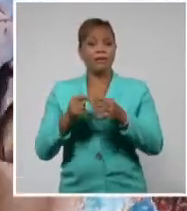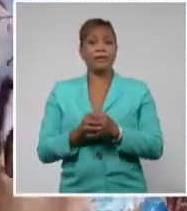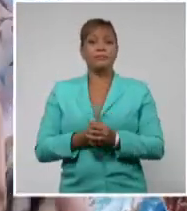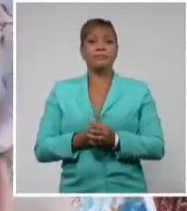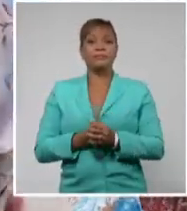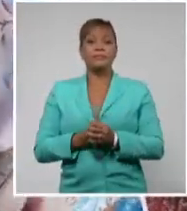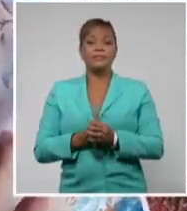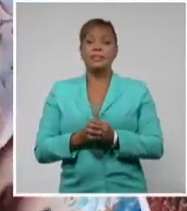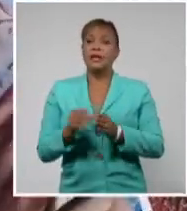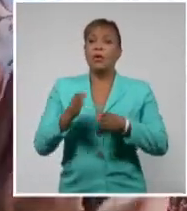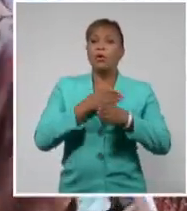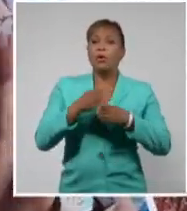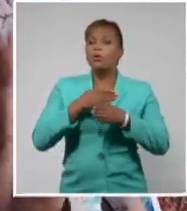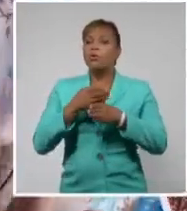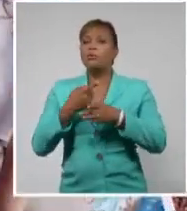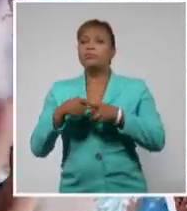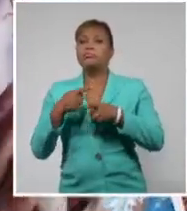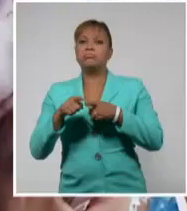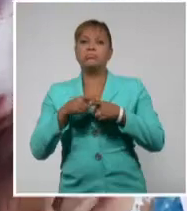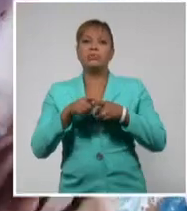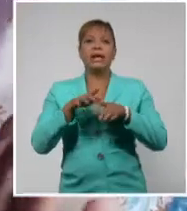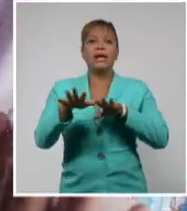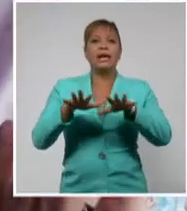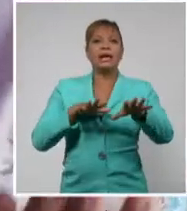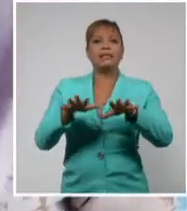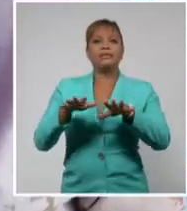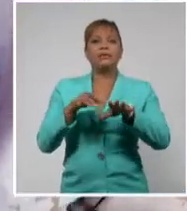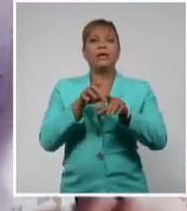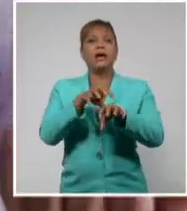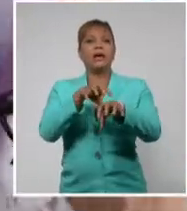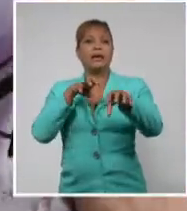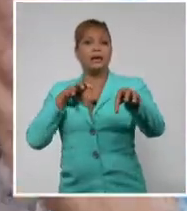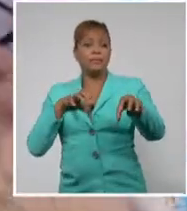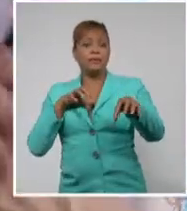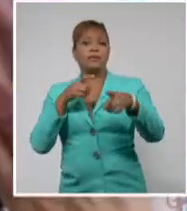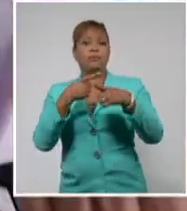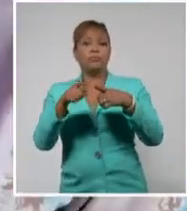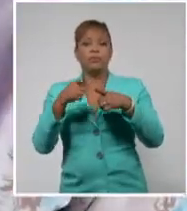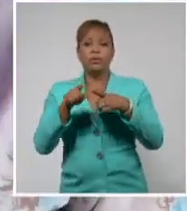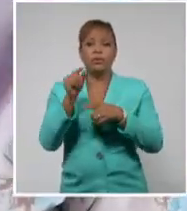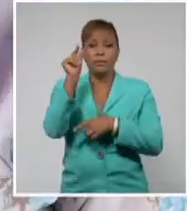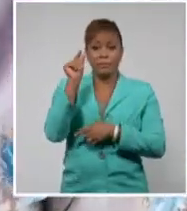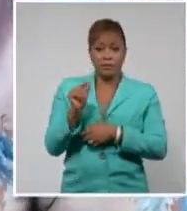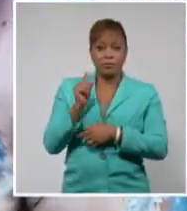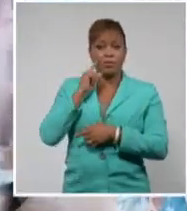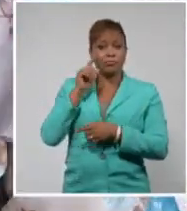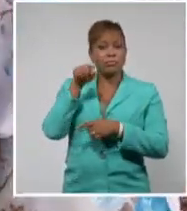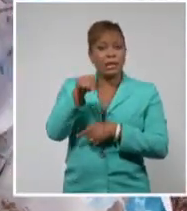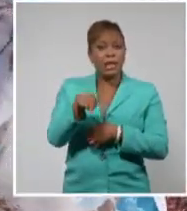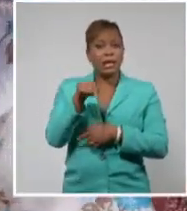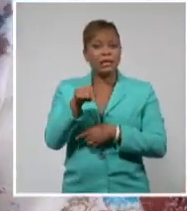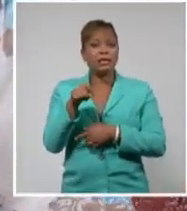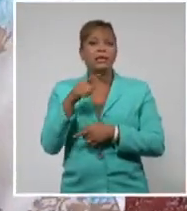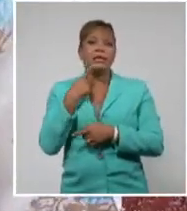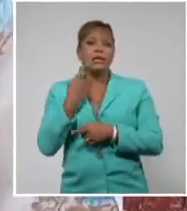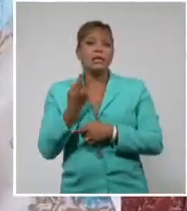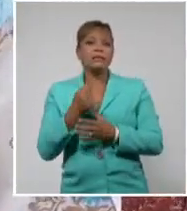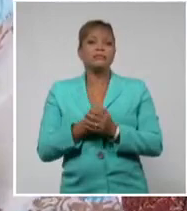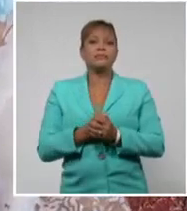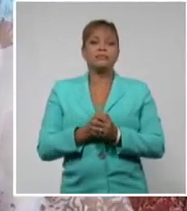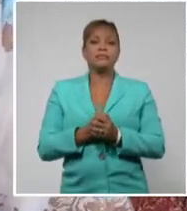el resto de las acciones, ¿no?, de aislamiento y control del resto de las personas de estos campamentos, no ha arrojado en los